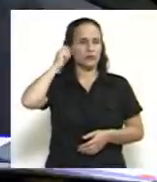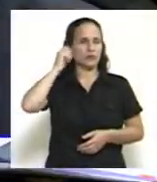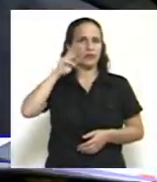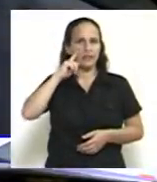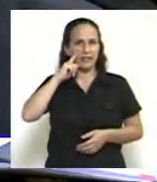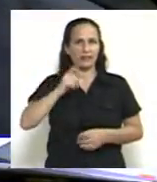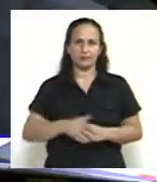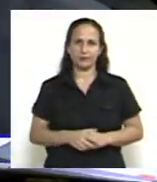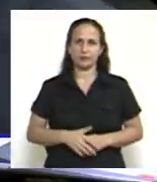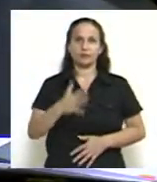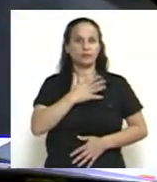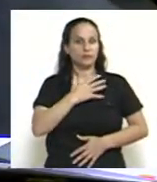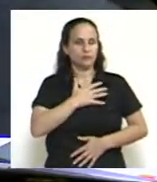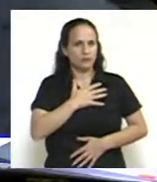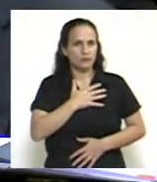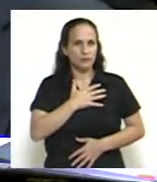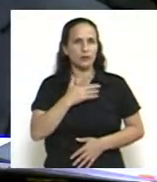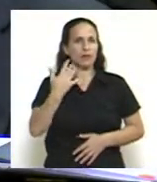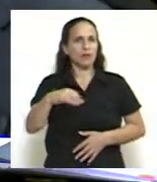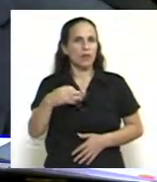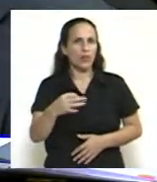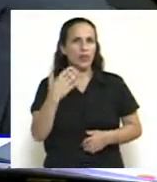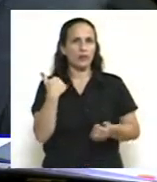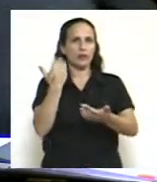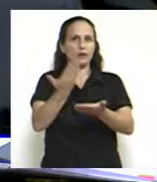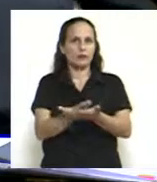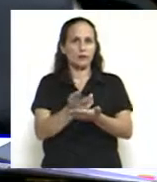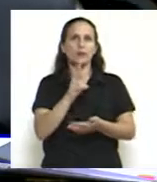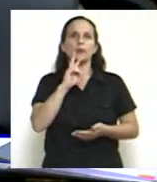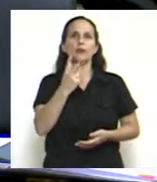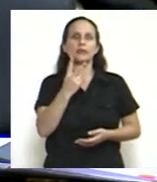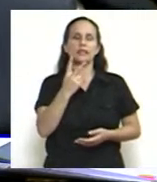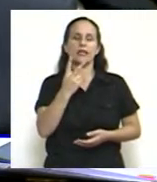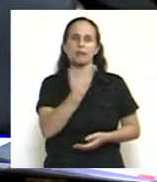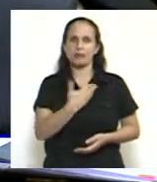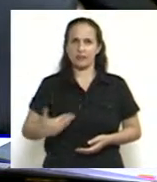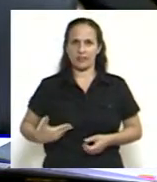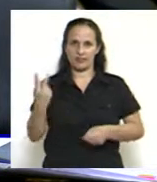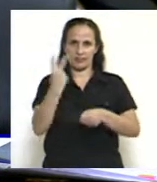Señor presidente, corresponde proponer a la vicepresidencia segunda.